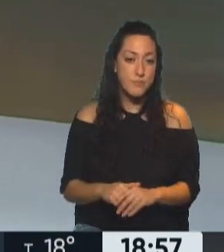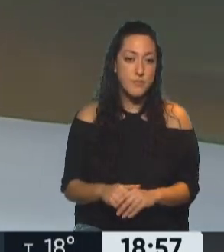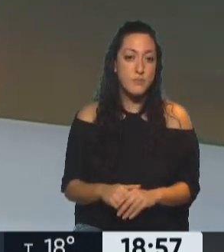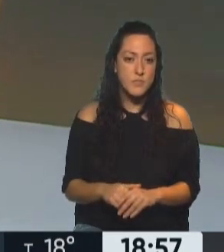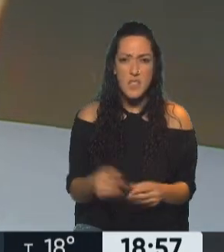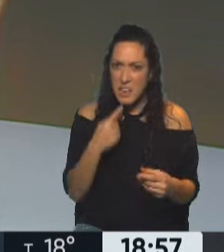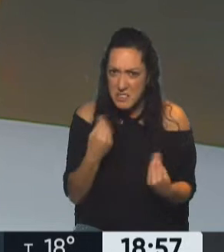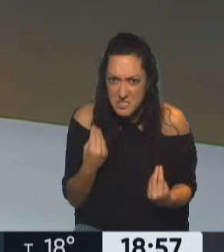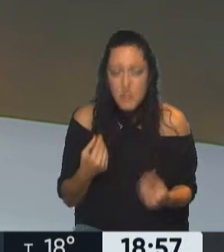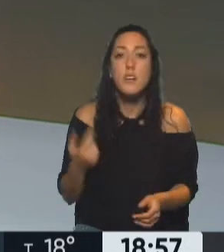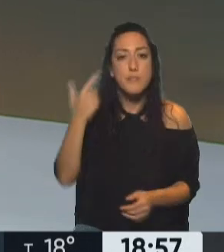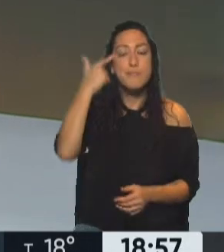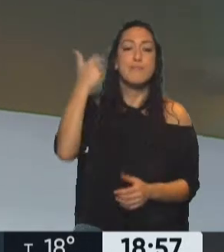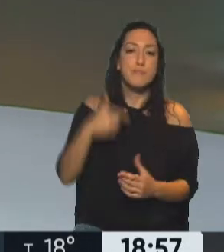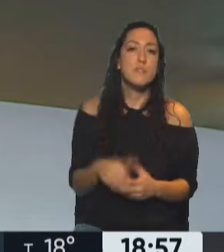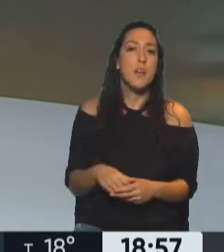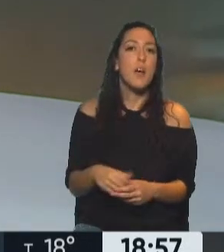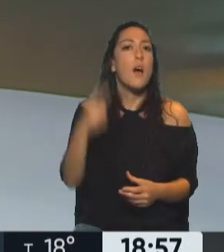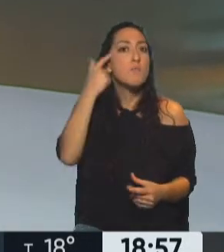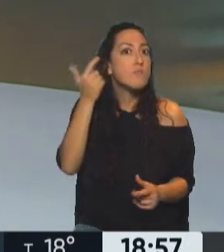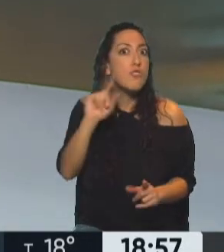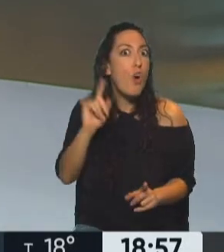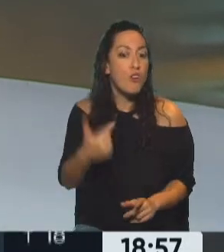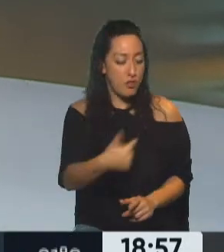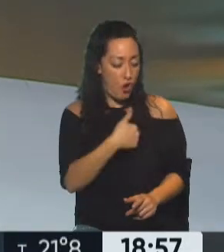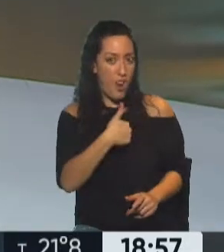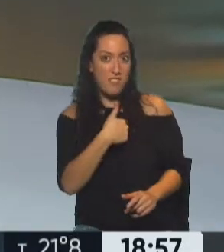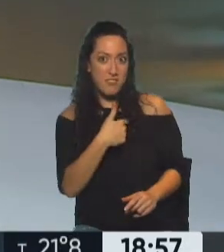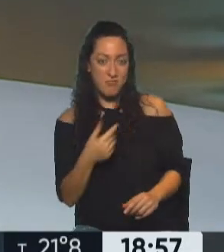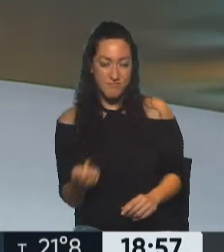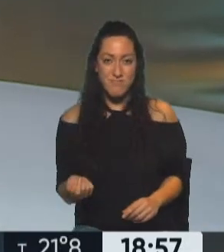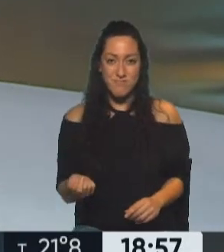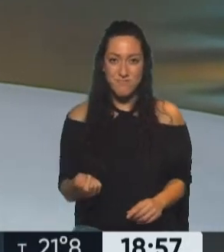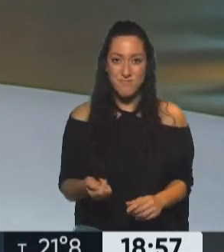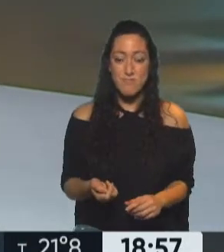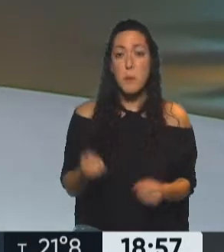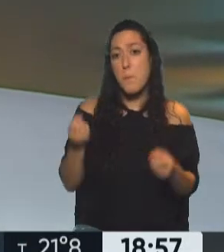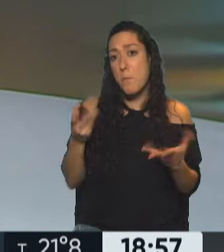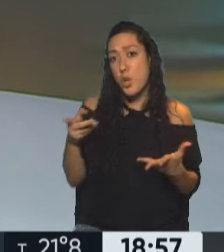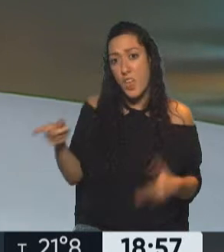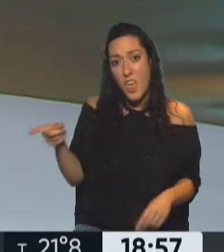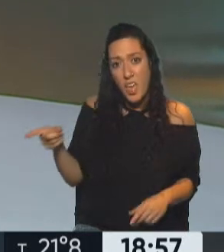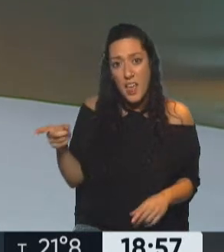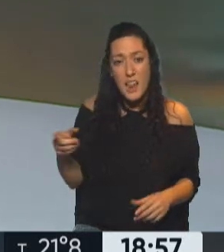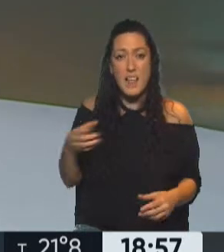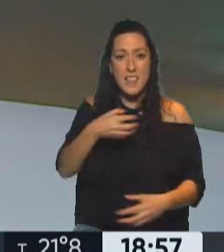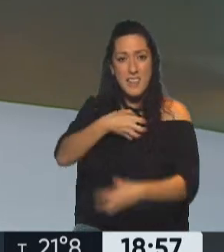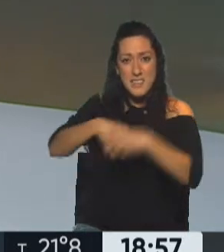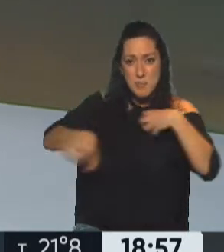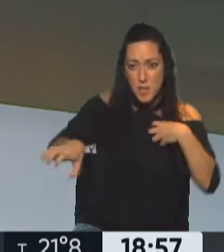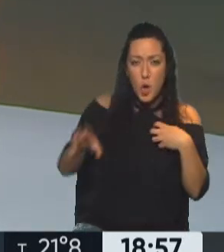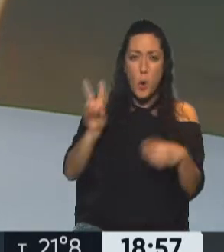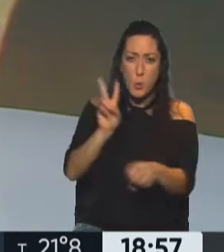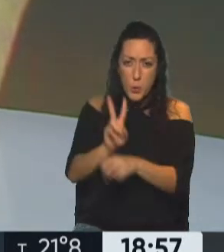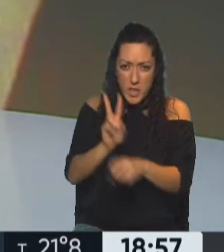mataba y se pegó un tiro en el corazón un hombre que cuido trasplantó y